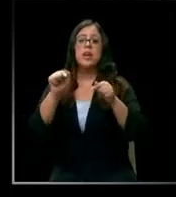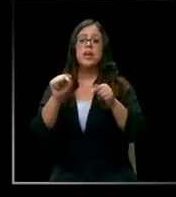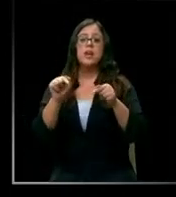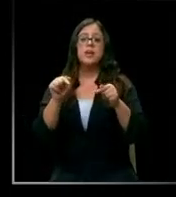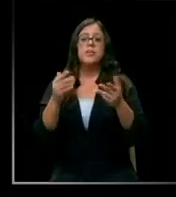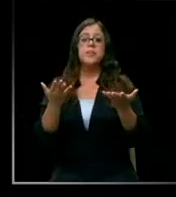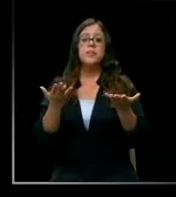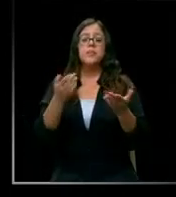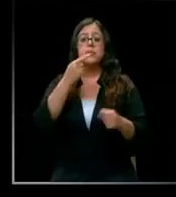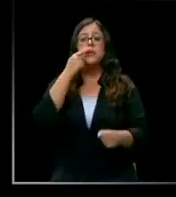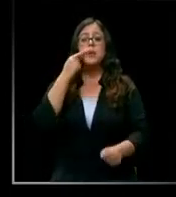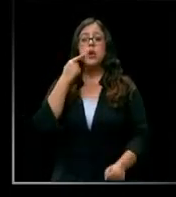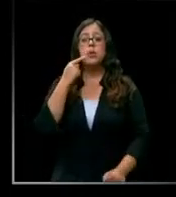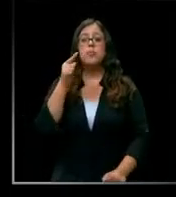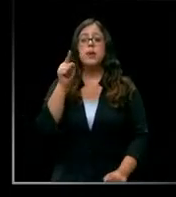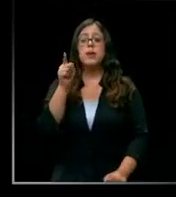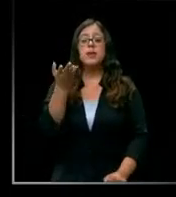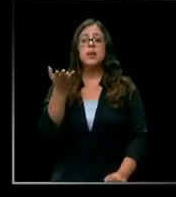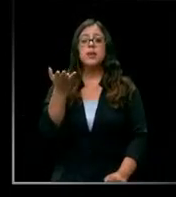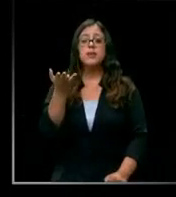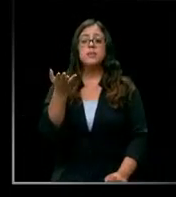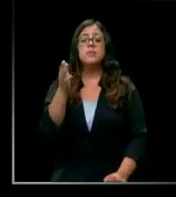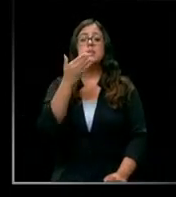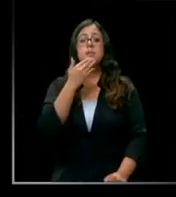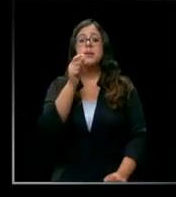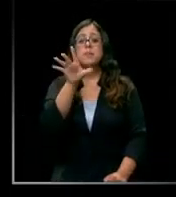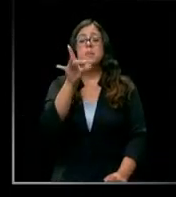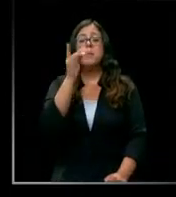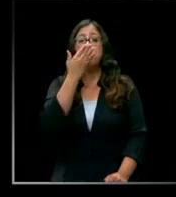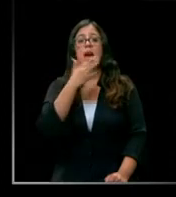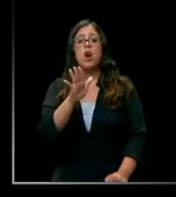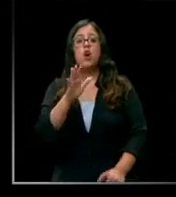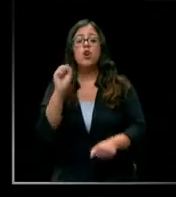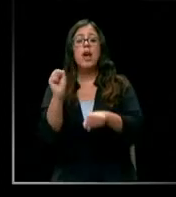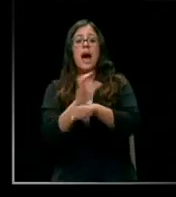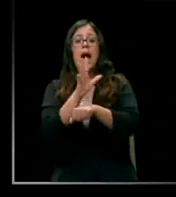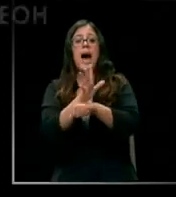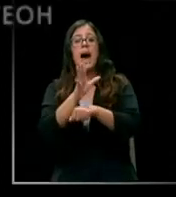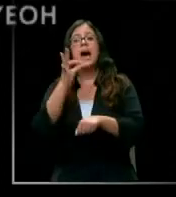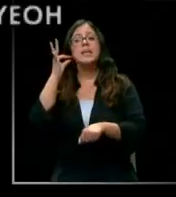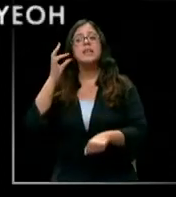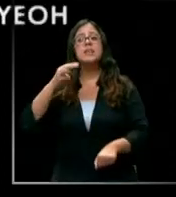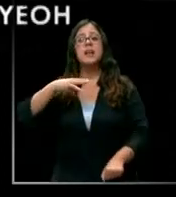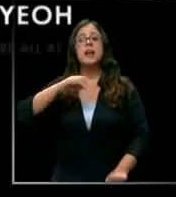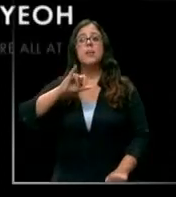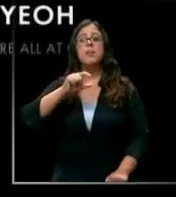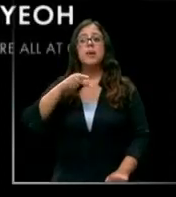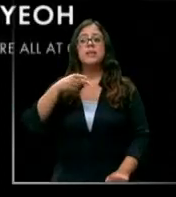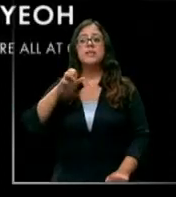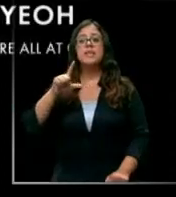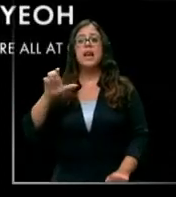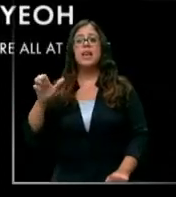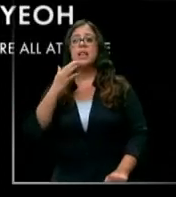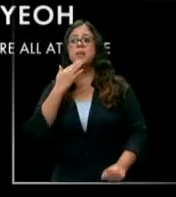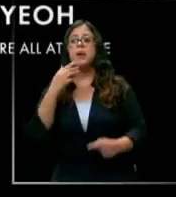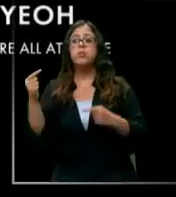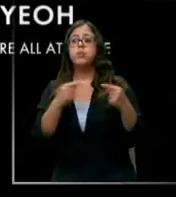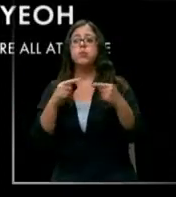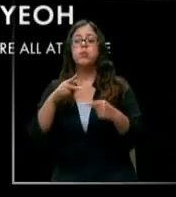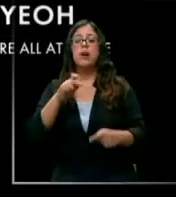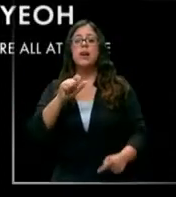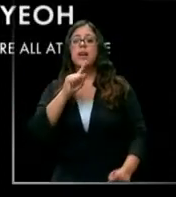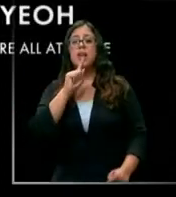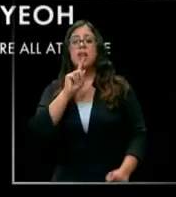de Steven Spielberg también cuenta con una nominada a Mejor Actriz. Se trata de Michelle Williams, galardón que compite con Cate Blanchett, Ana